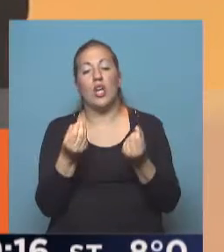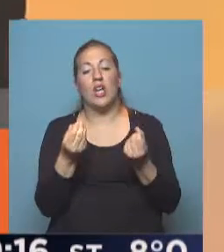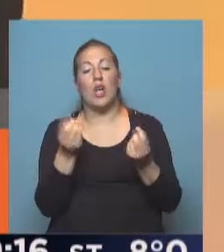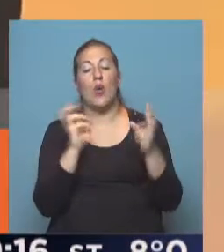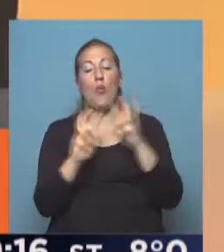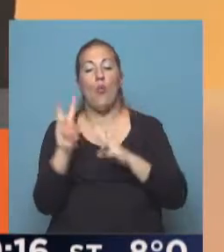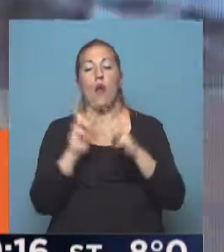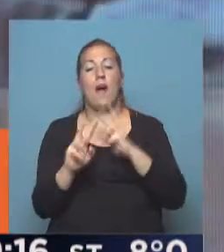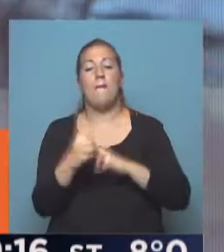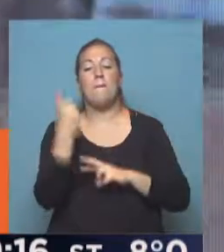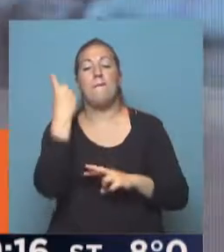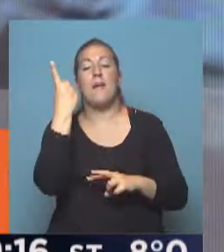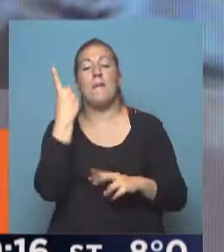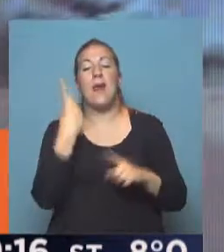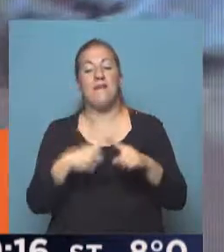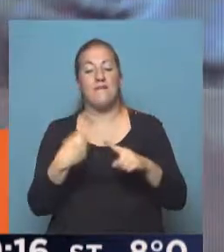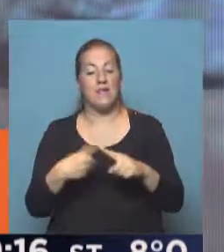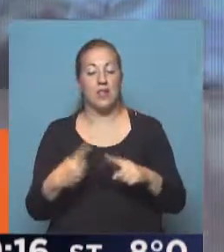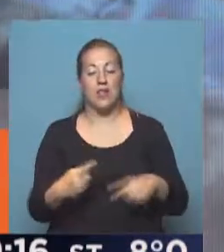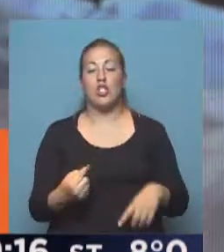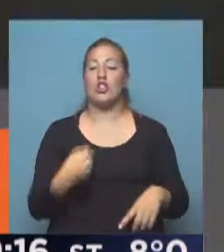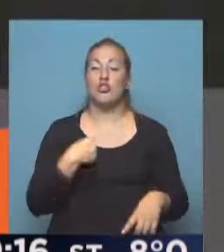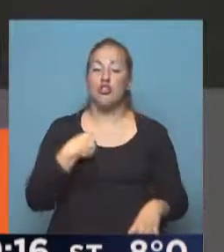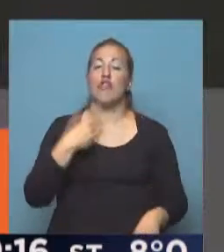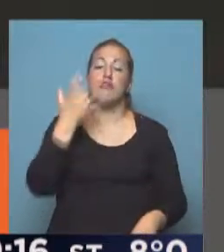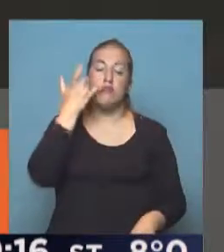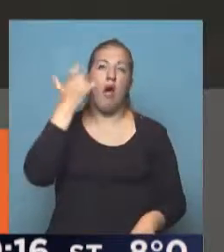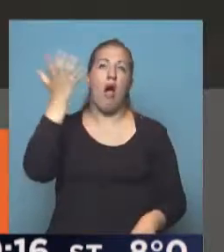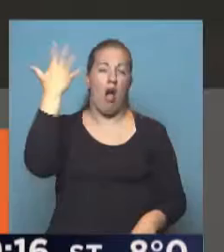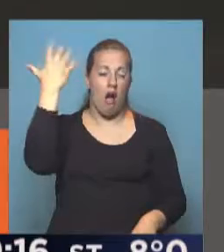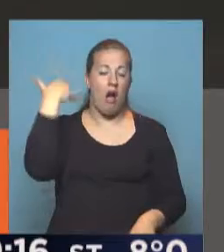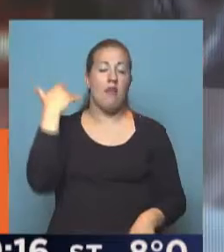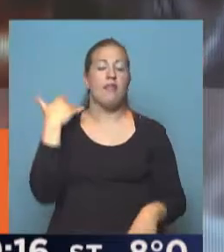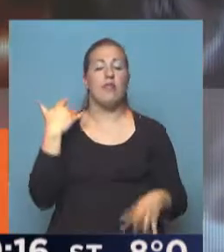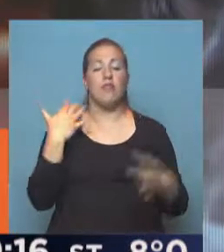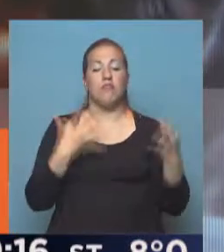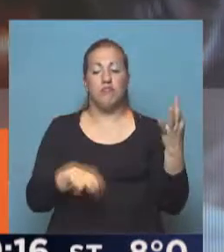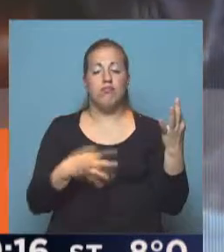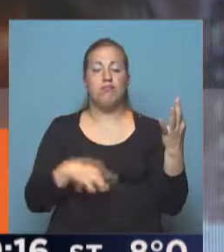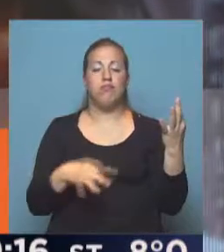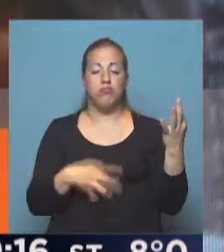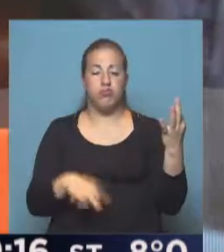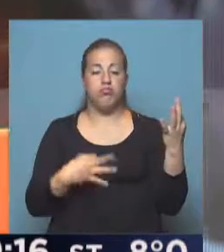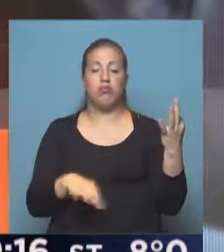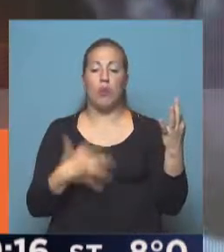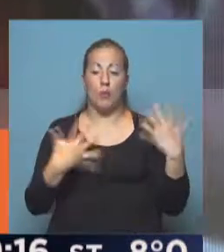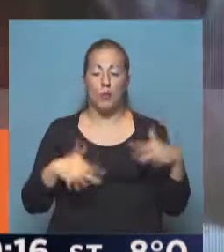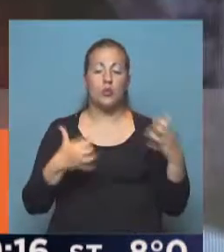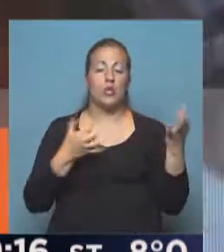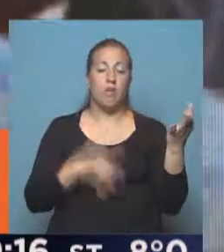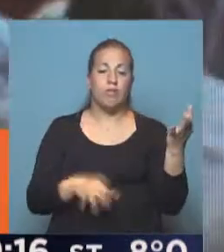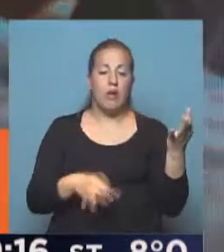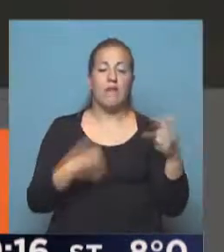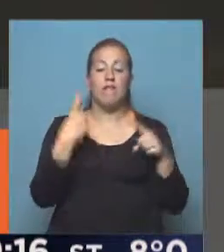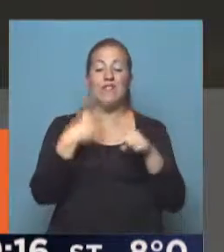primera edición yo ya venía este venía tocando mucho por supuesto de la guitarra y mucho en